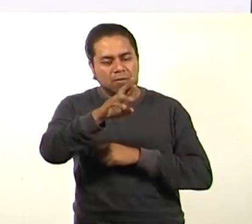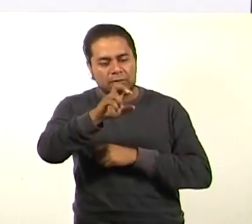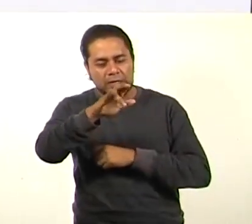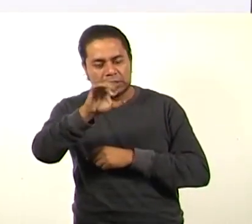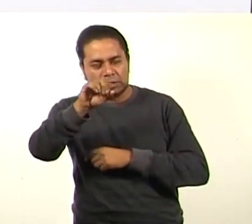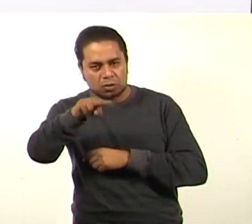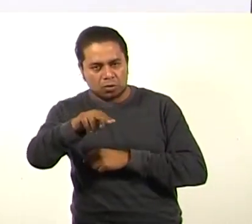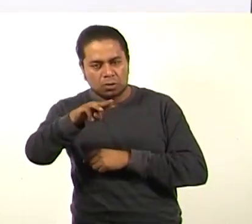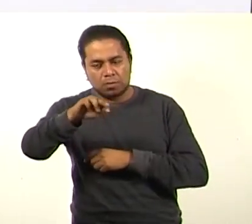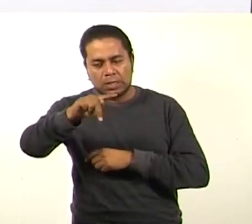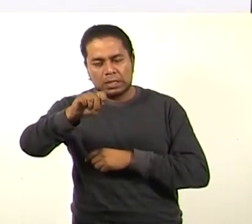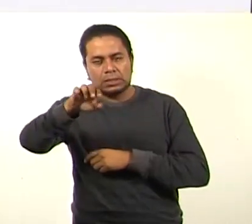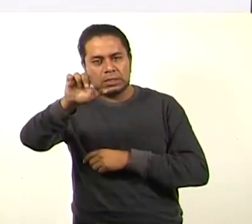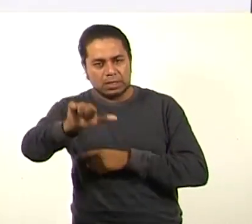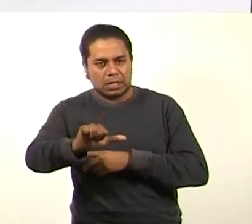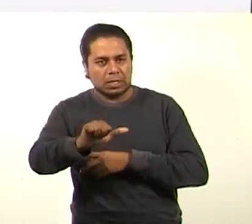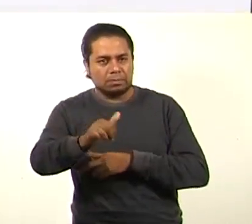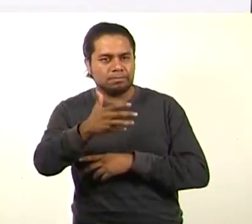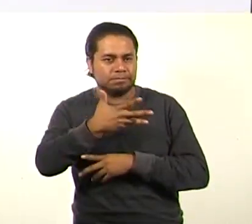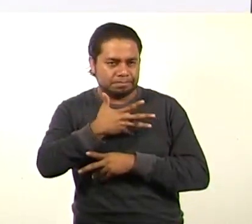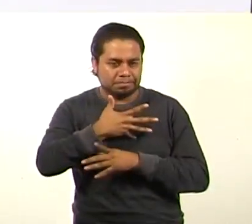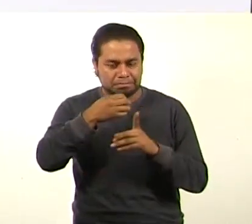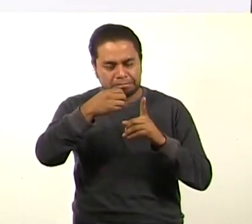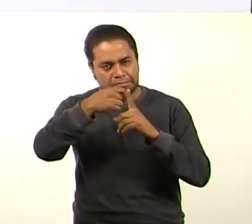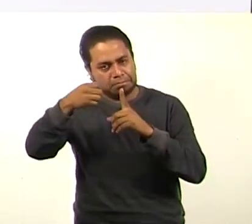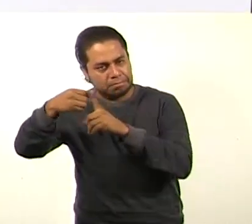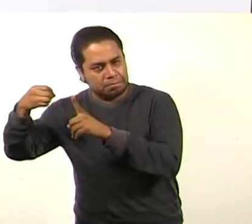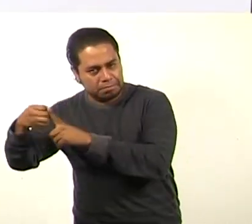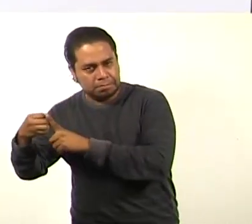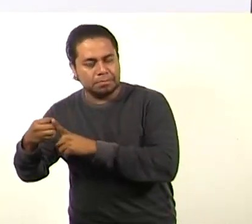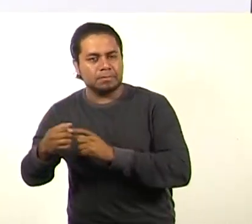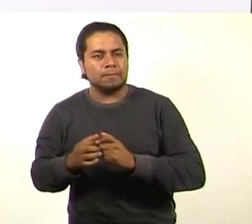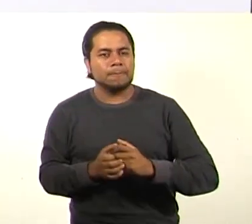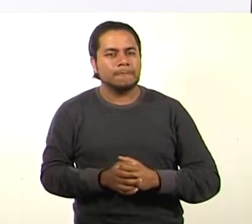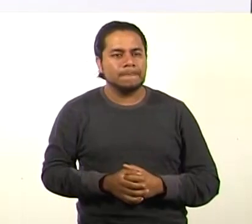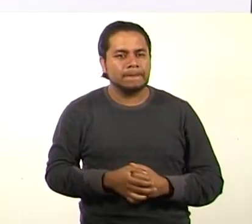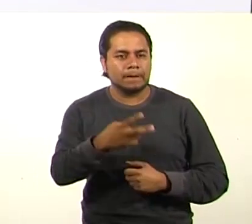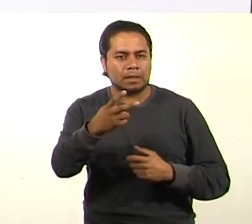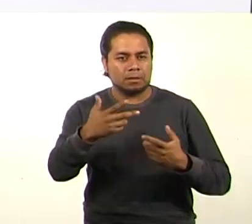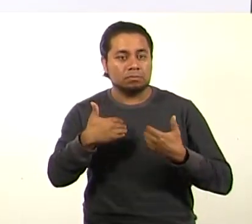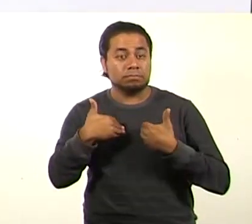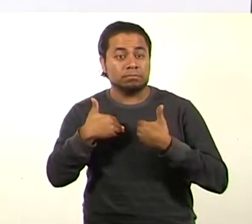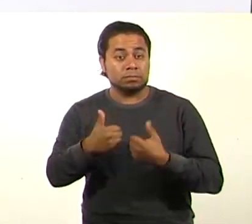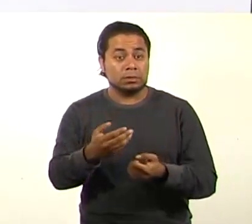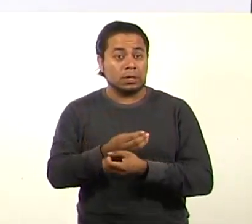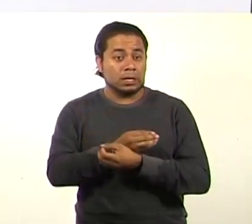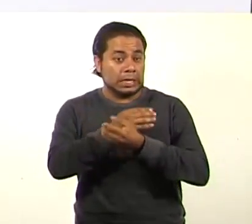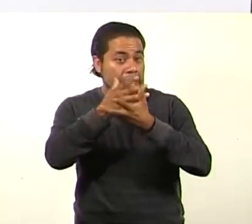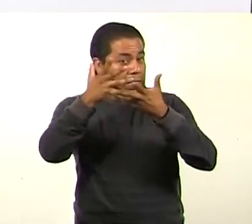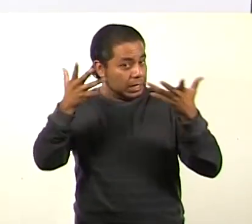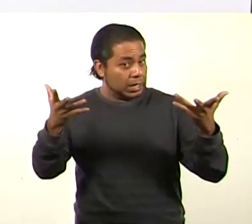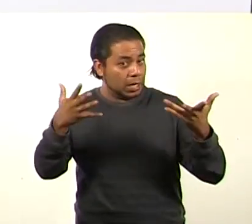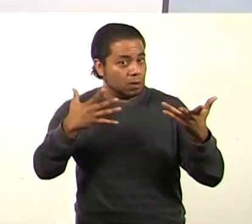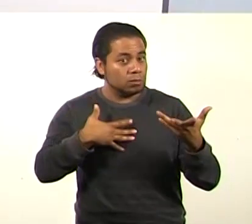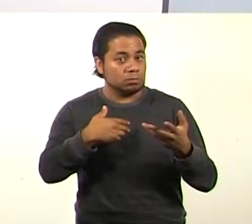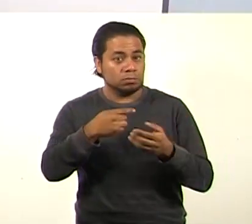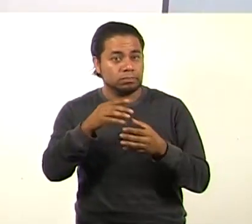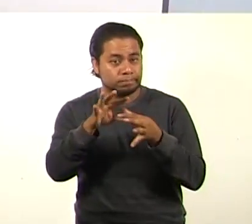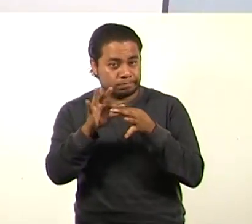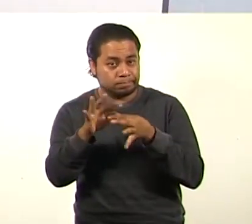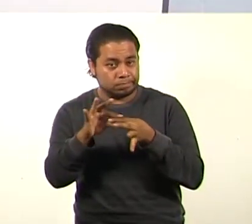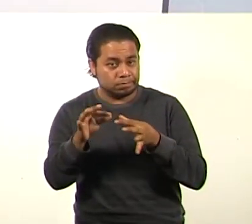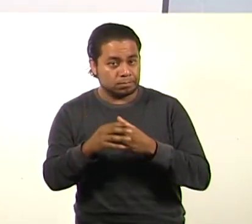fracción decimal, fracción propia y fracción impropia. Bueno, ¿les quedó claro lo que estamos